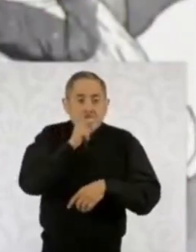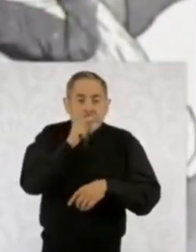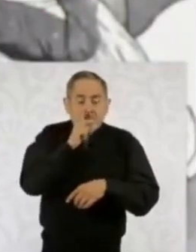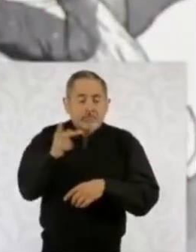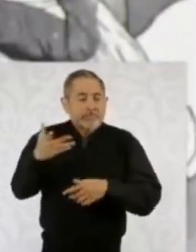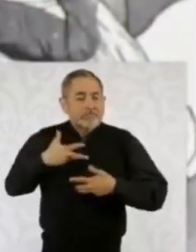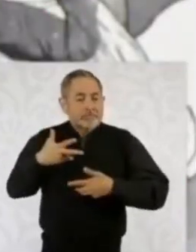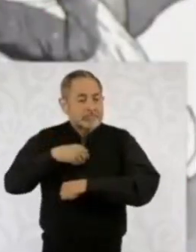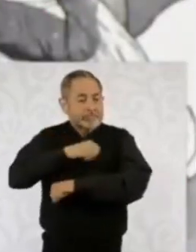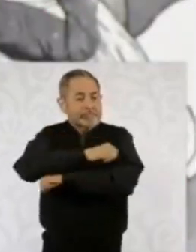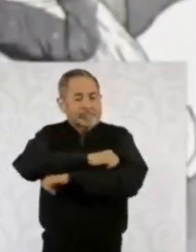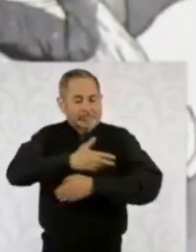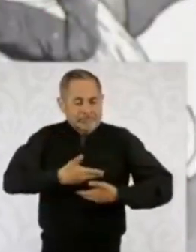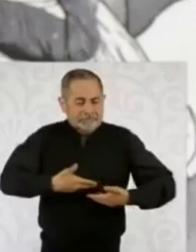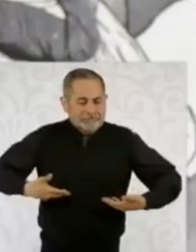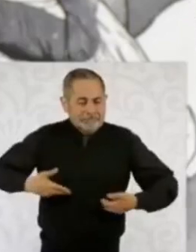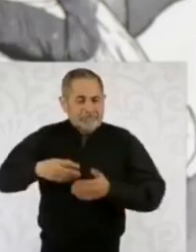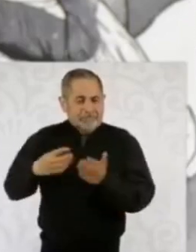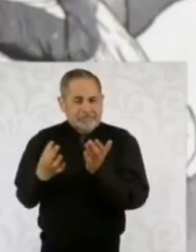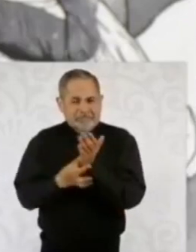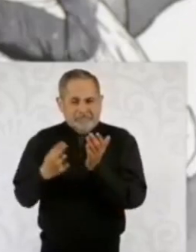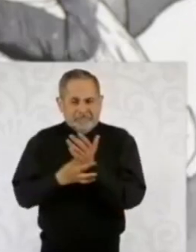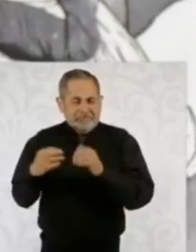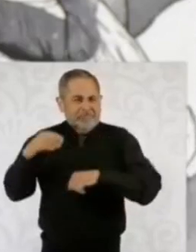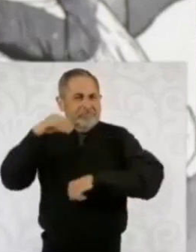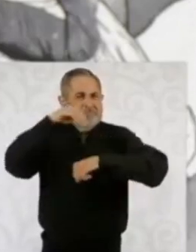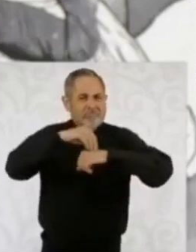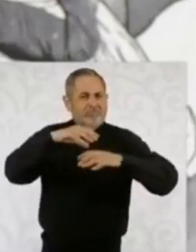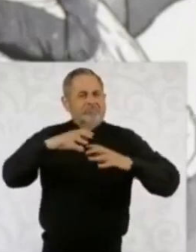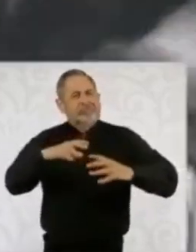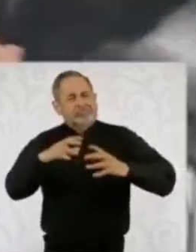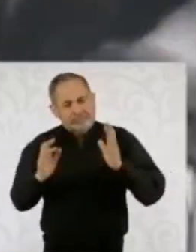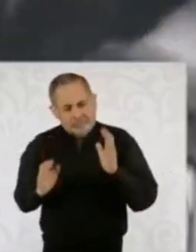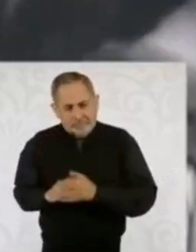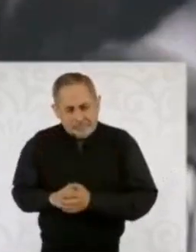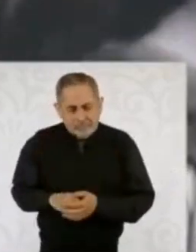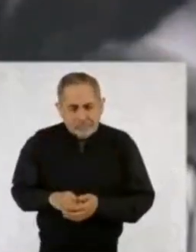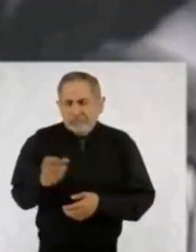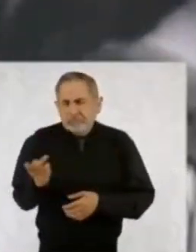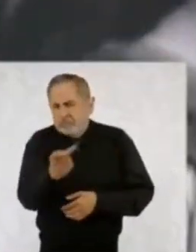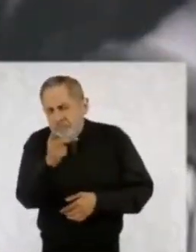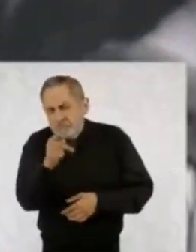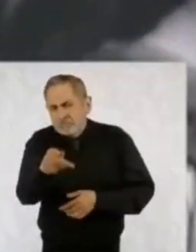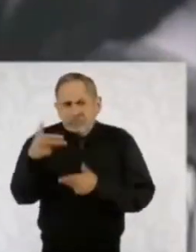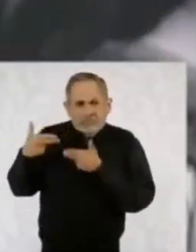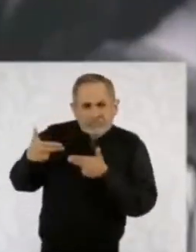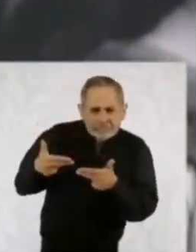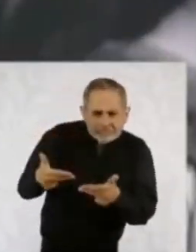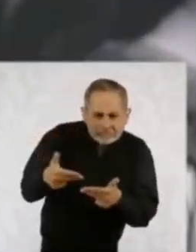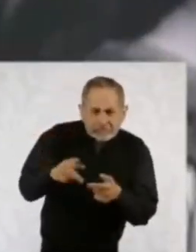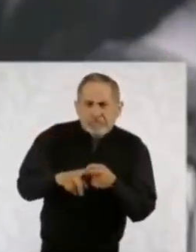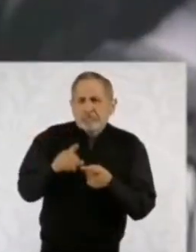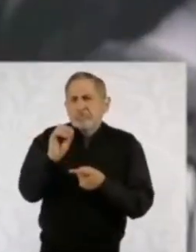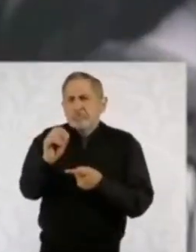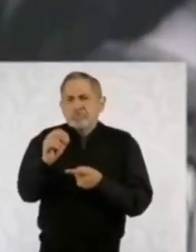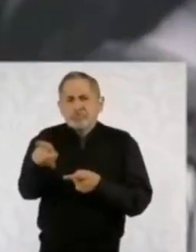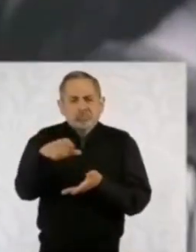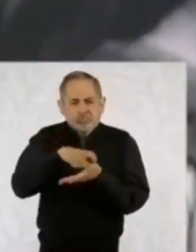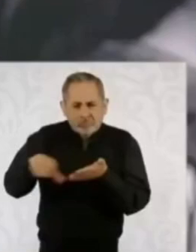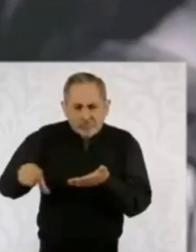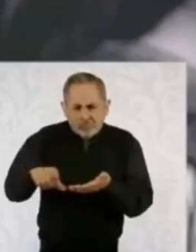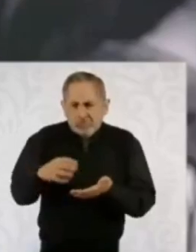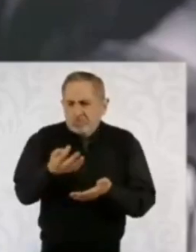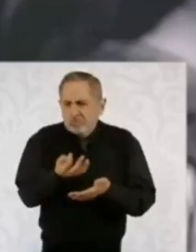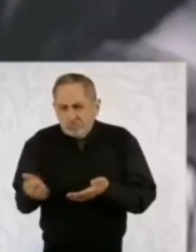Tlalpan. Entonces el asunto es cómo obtuvo en todo caso este rancho, si es algo de herencia, que tiene tiempo, o lo adquirió